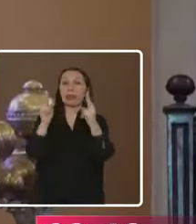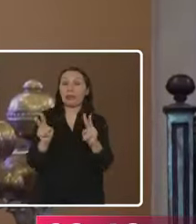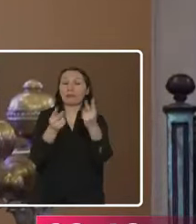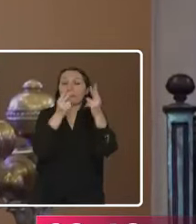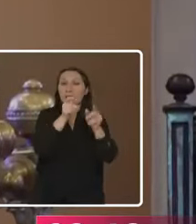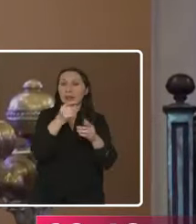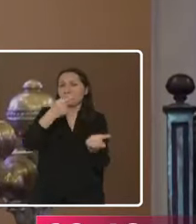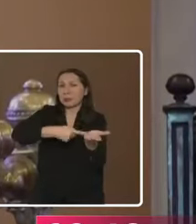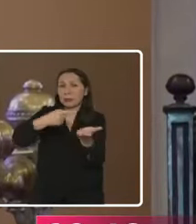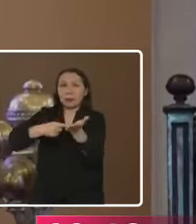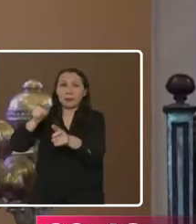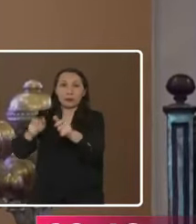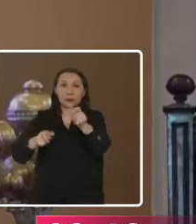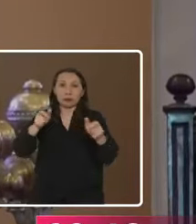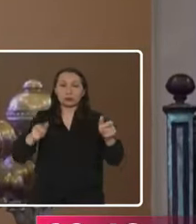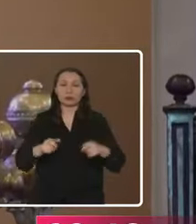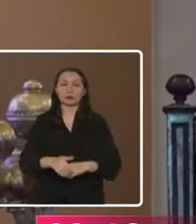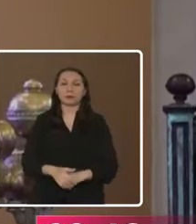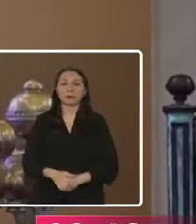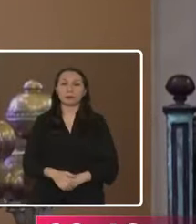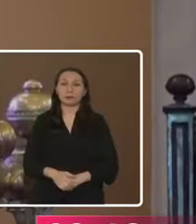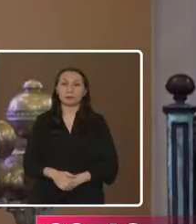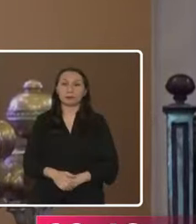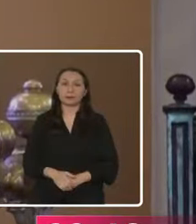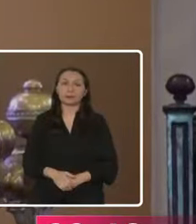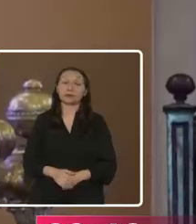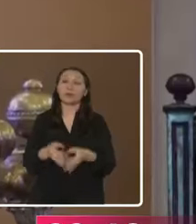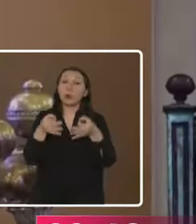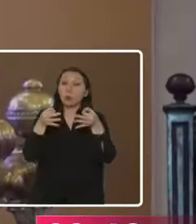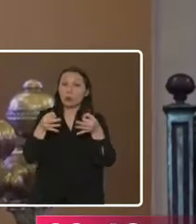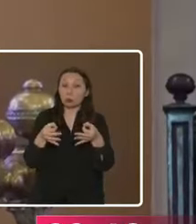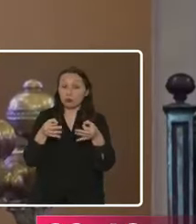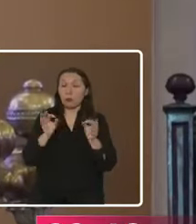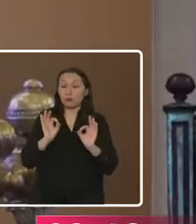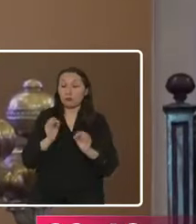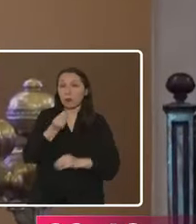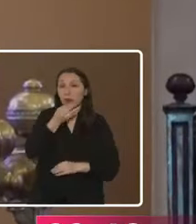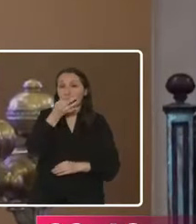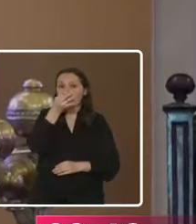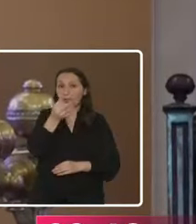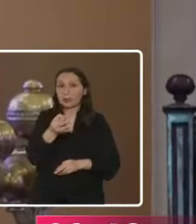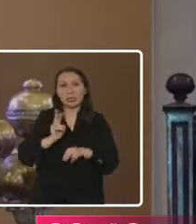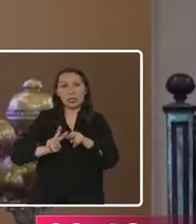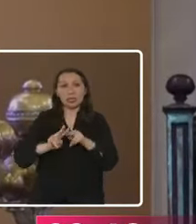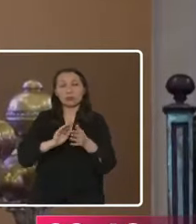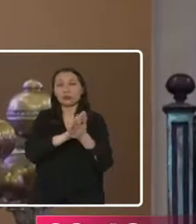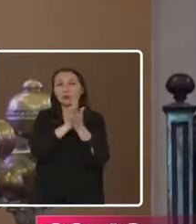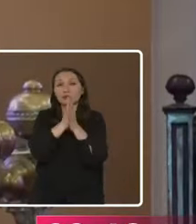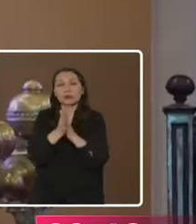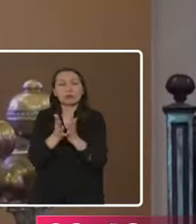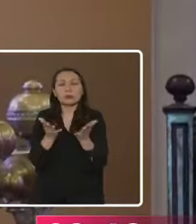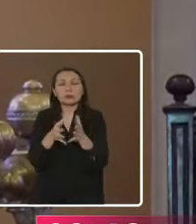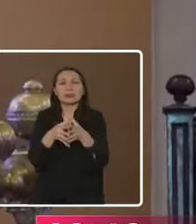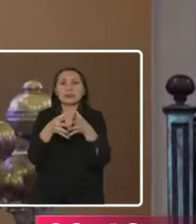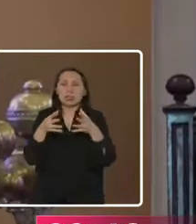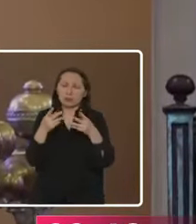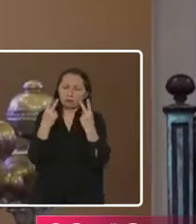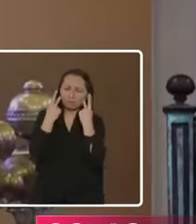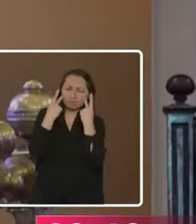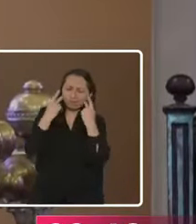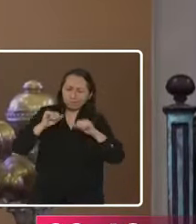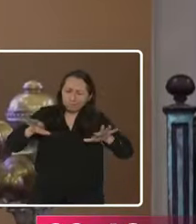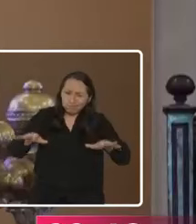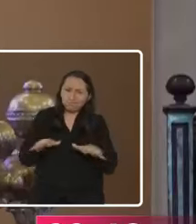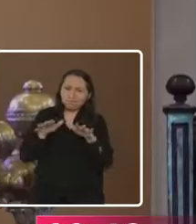vida de miles y miles de personas. Y justo es decir que eso todo lo hizo con un tremendo coraje